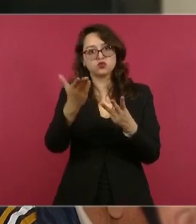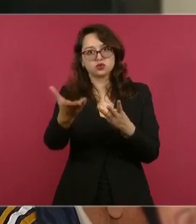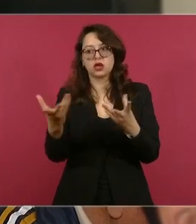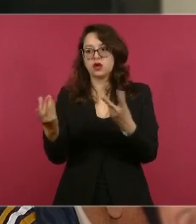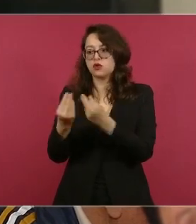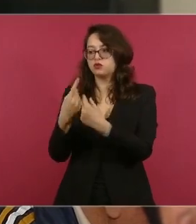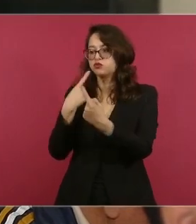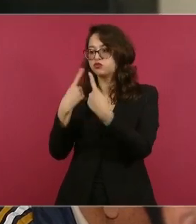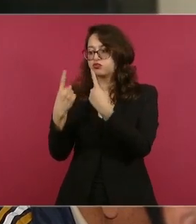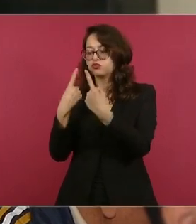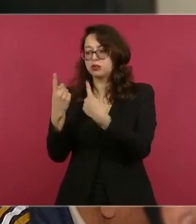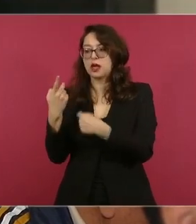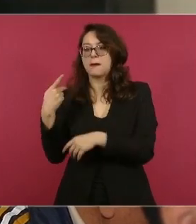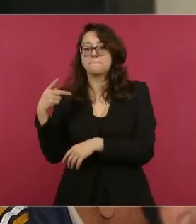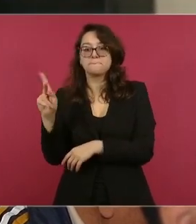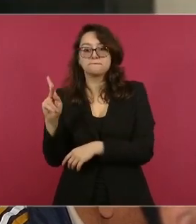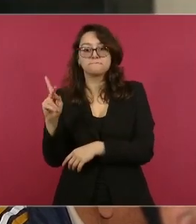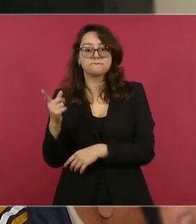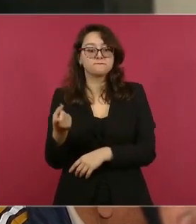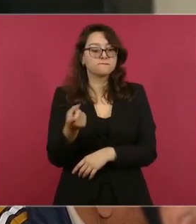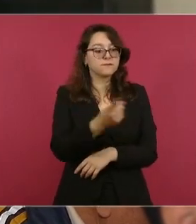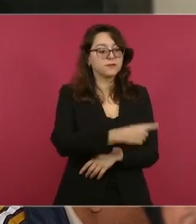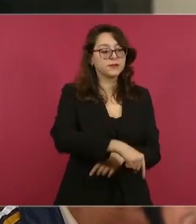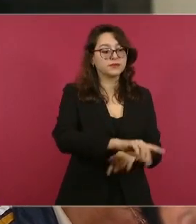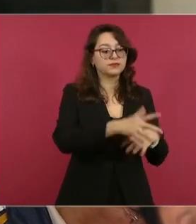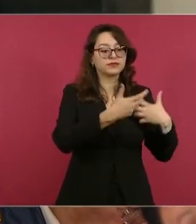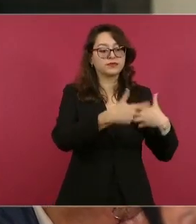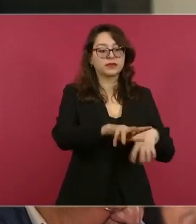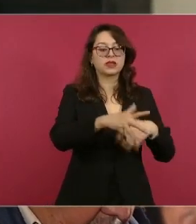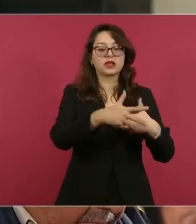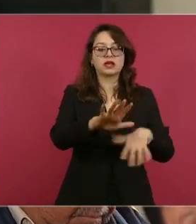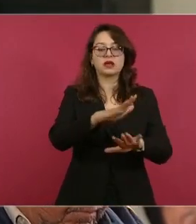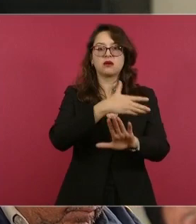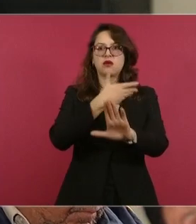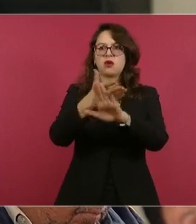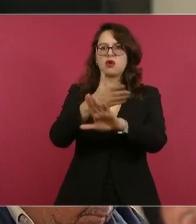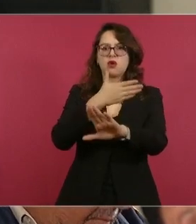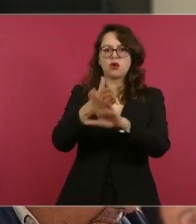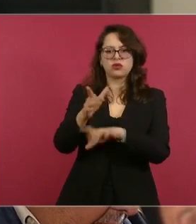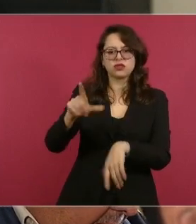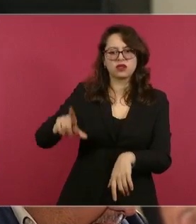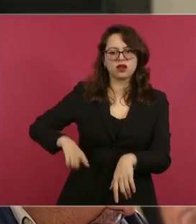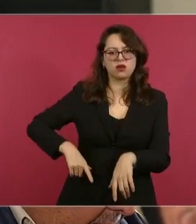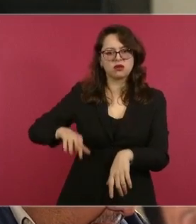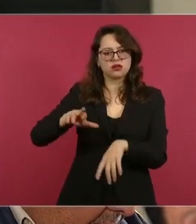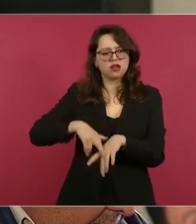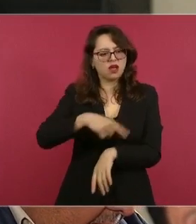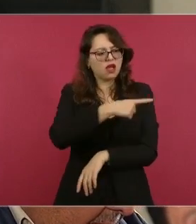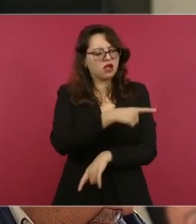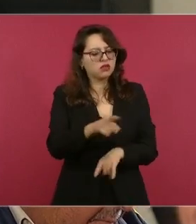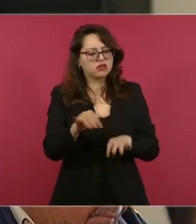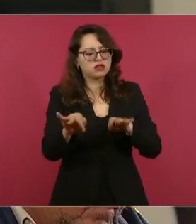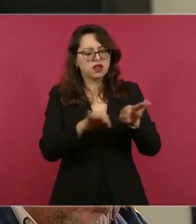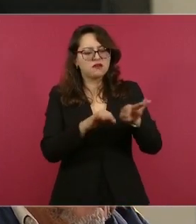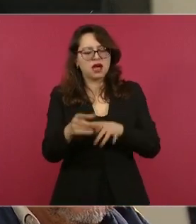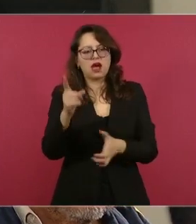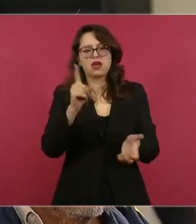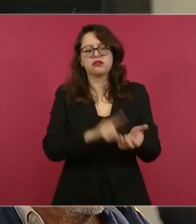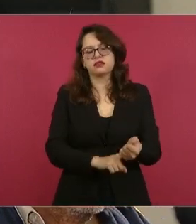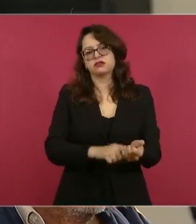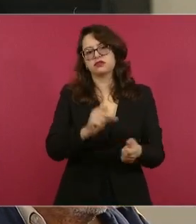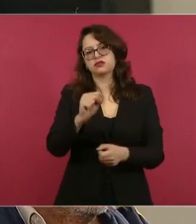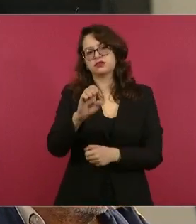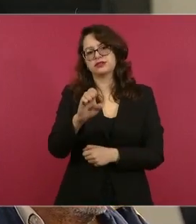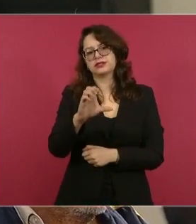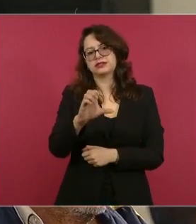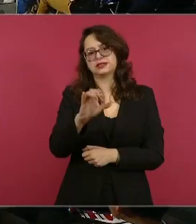contra el gobernador se observaron a Blanca Benítez, coordinadora de bienestar en la Sierra Gorda, y Carlos Delgado, coordinador de programas del